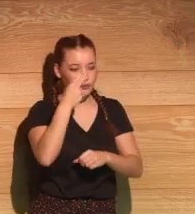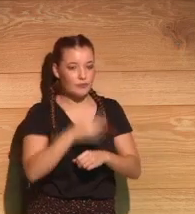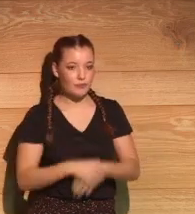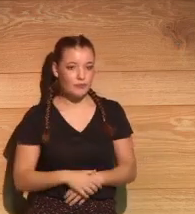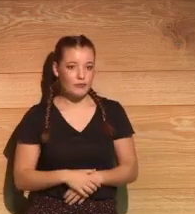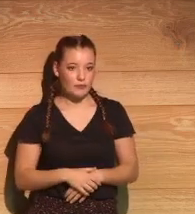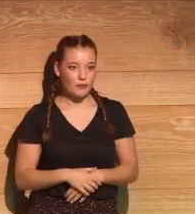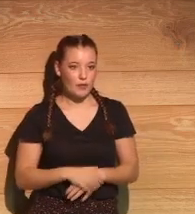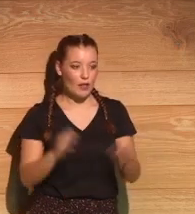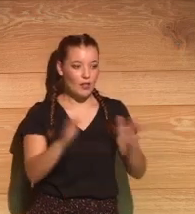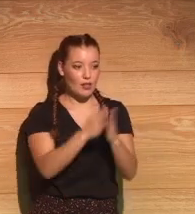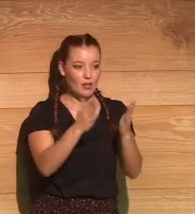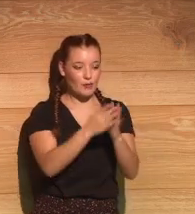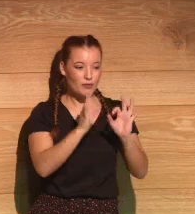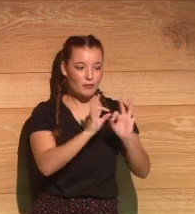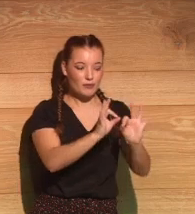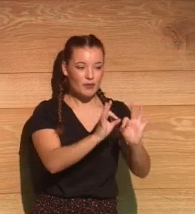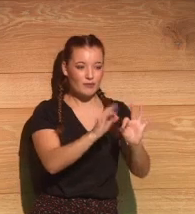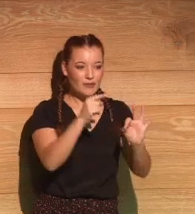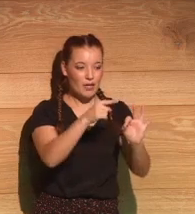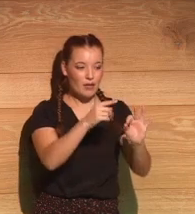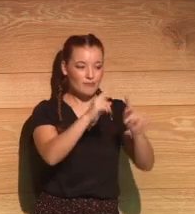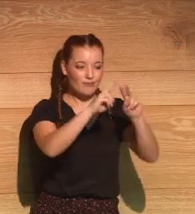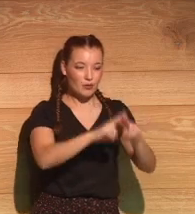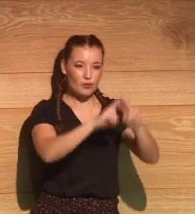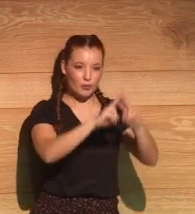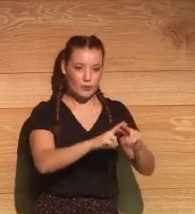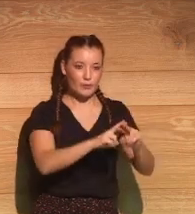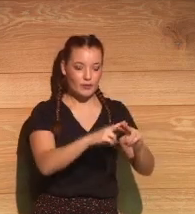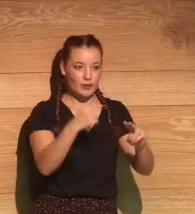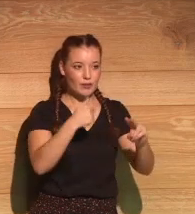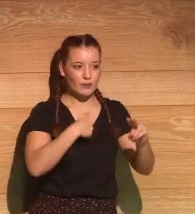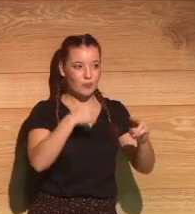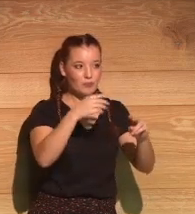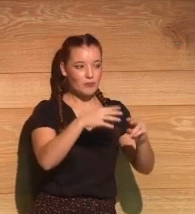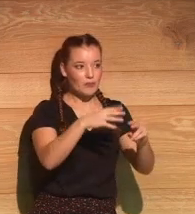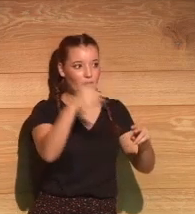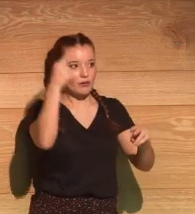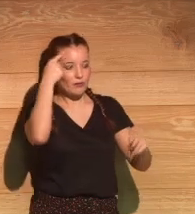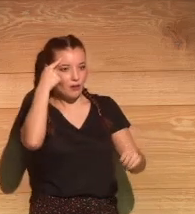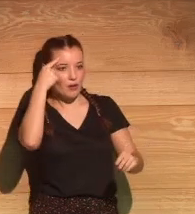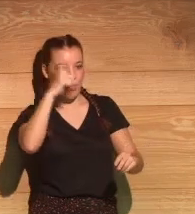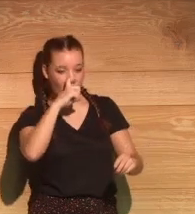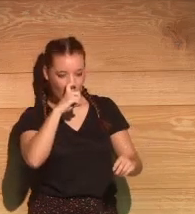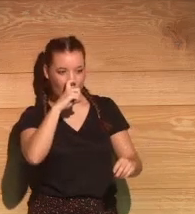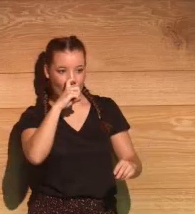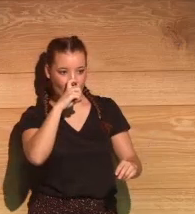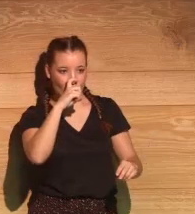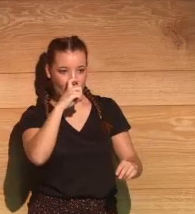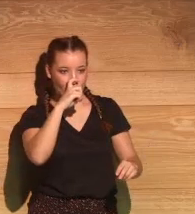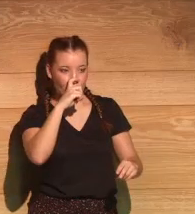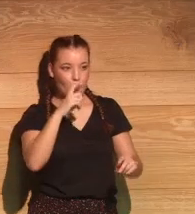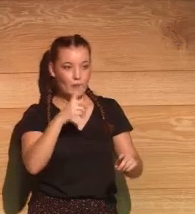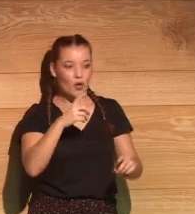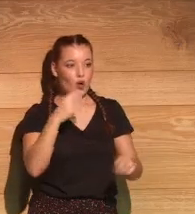su libro de 800 páginas sobre el asunto. Y me ha venido a la mente el discurso de Álvaro Pombo en un mítico congreso de UPyD, donde